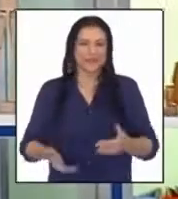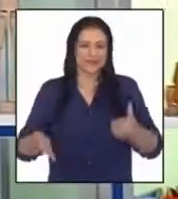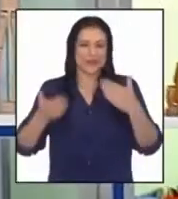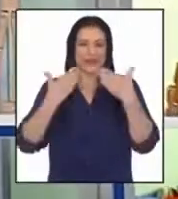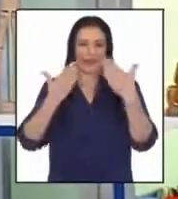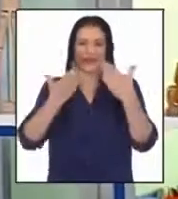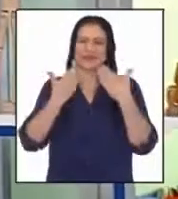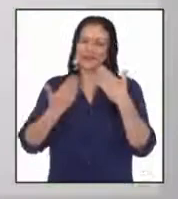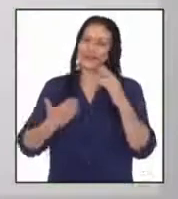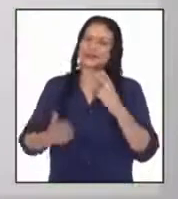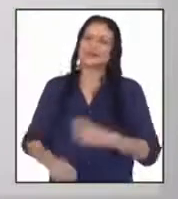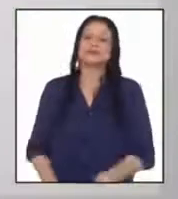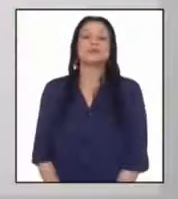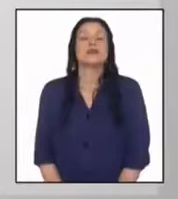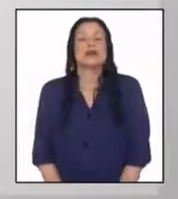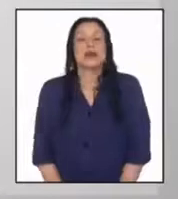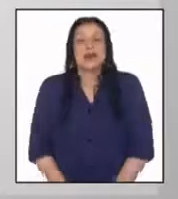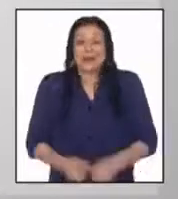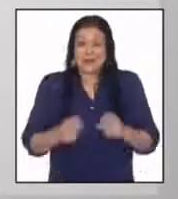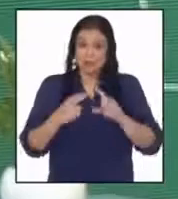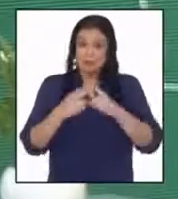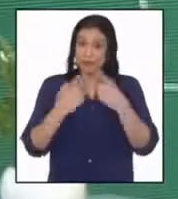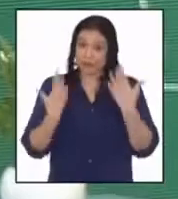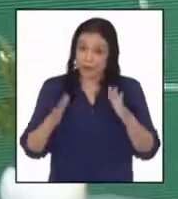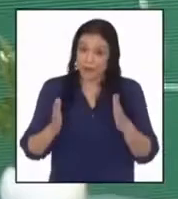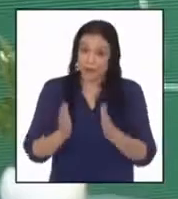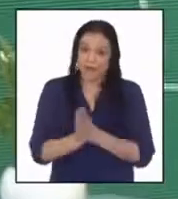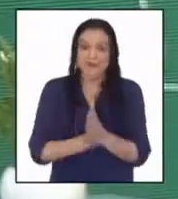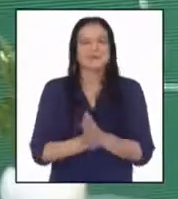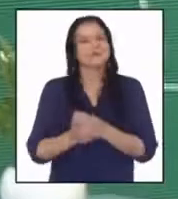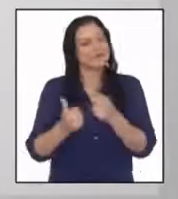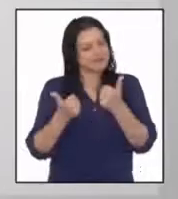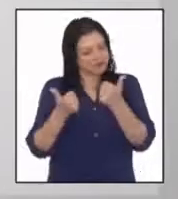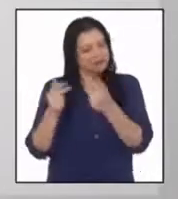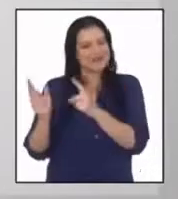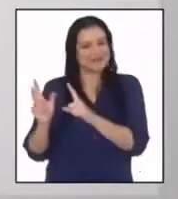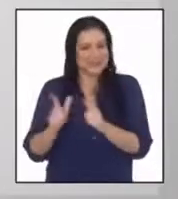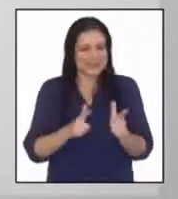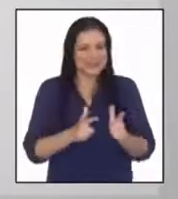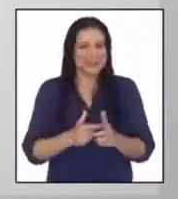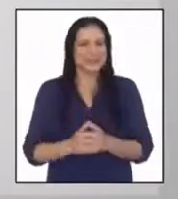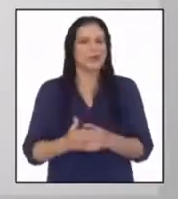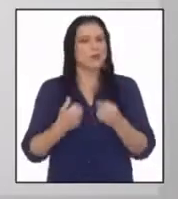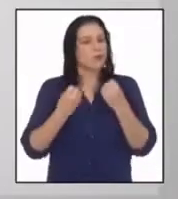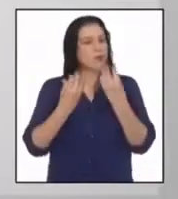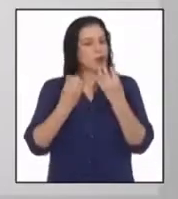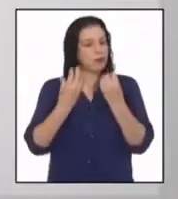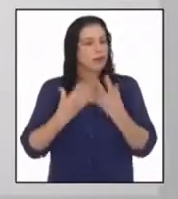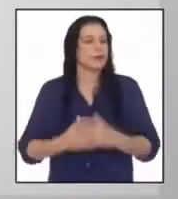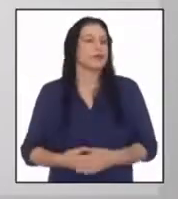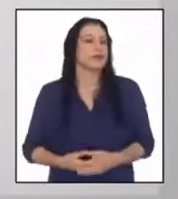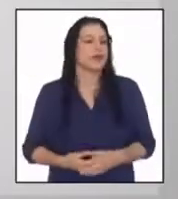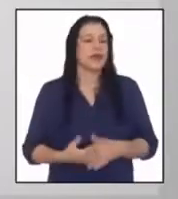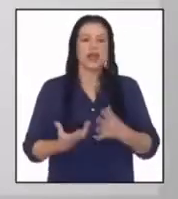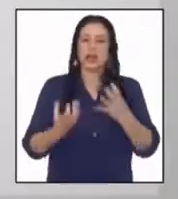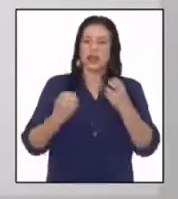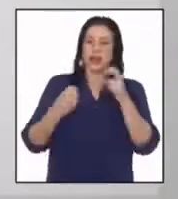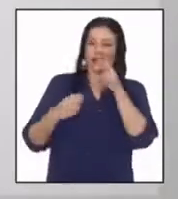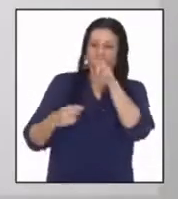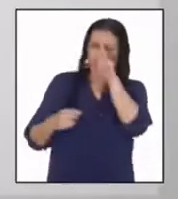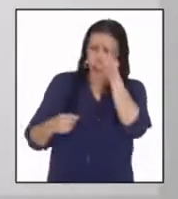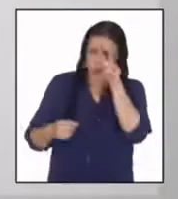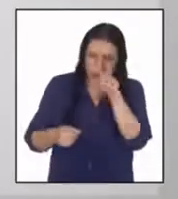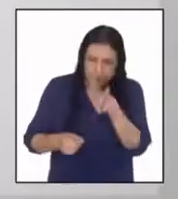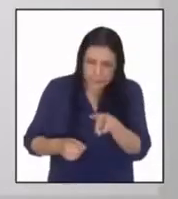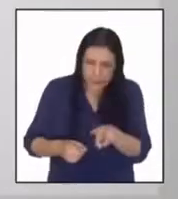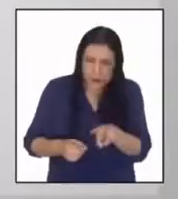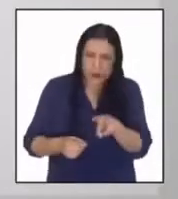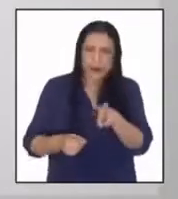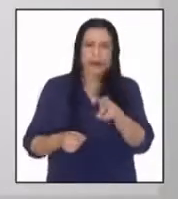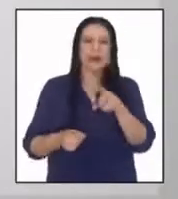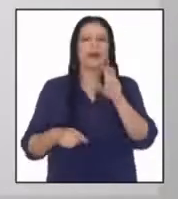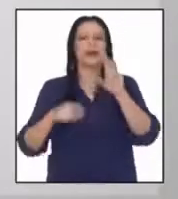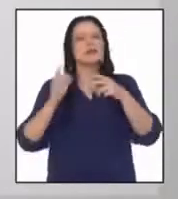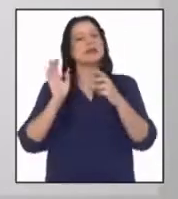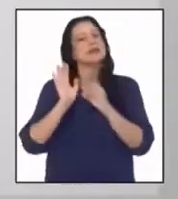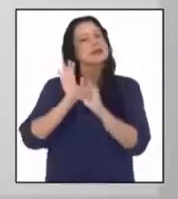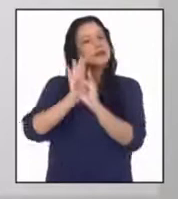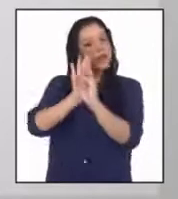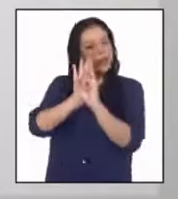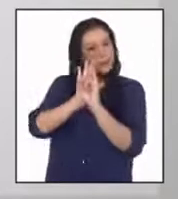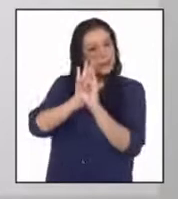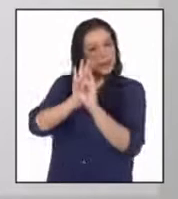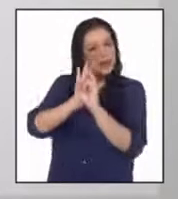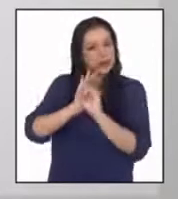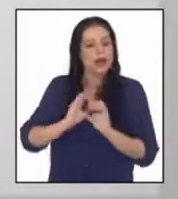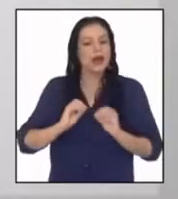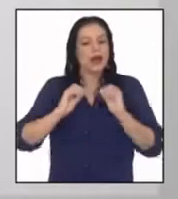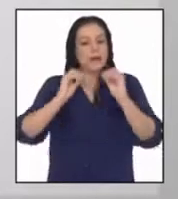Gracias, profesora. ¿Empezamos? Por favor. Excelente. Quisiera que observen detenidamente las siguientes imágenes